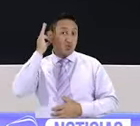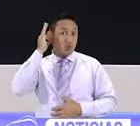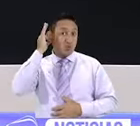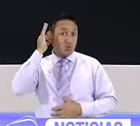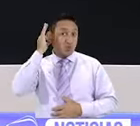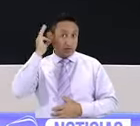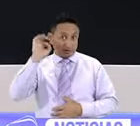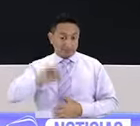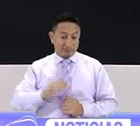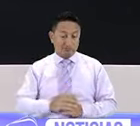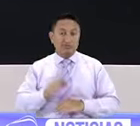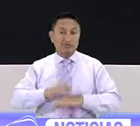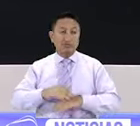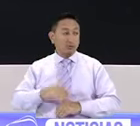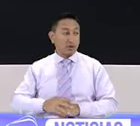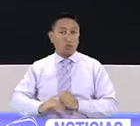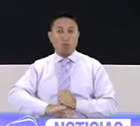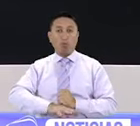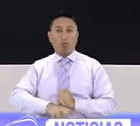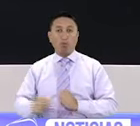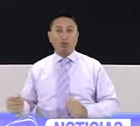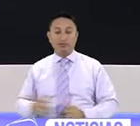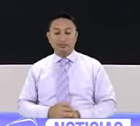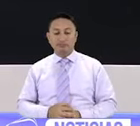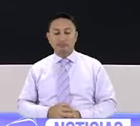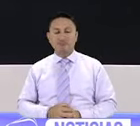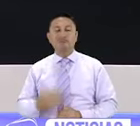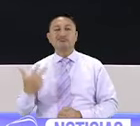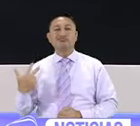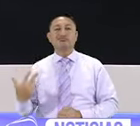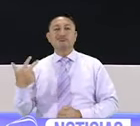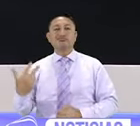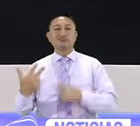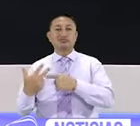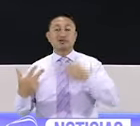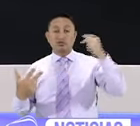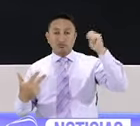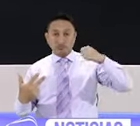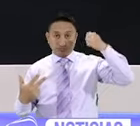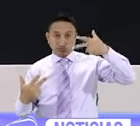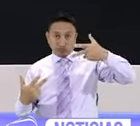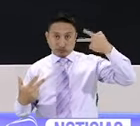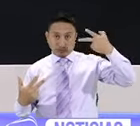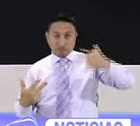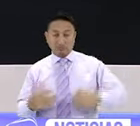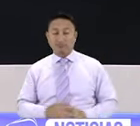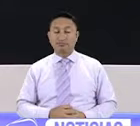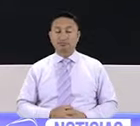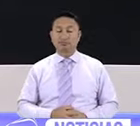de hurto. El accionar de las señoras quedó registrado en las cámaras de seguridad.